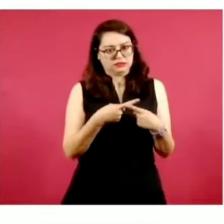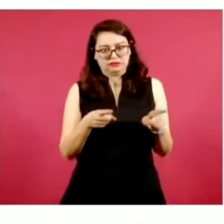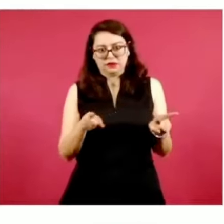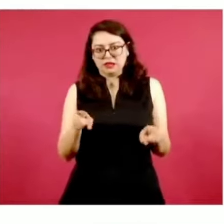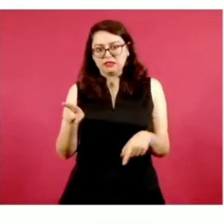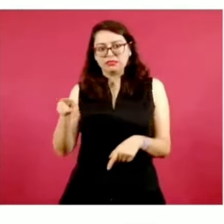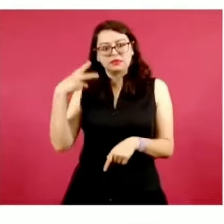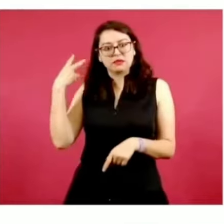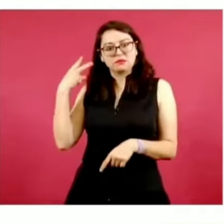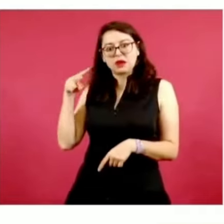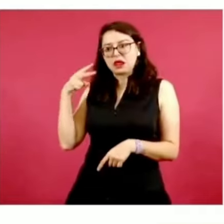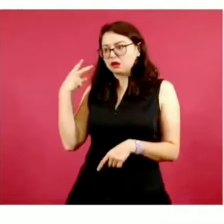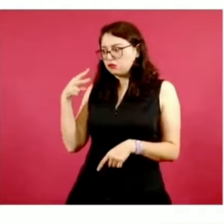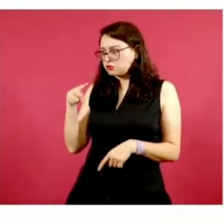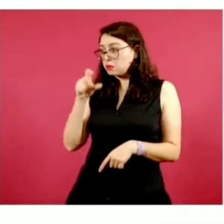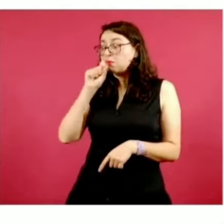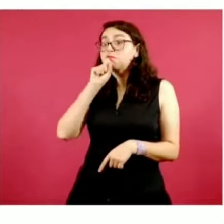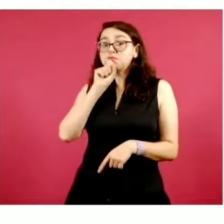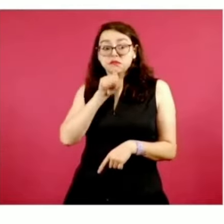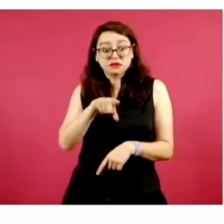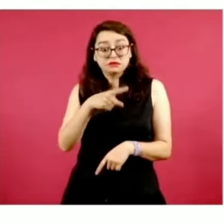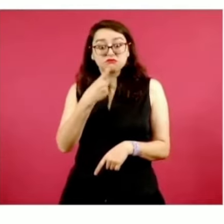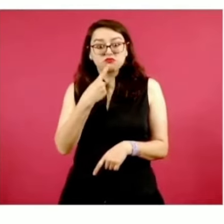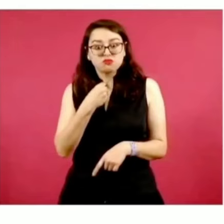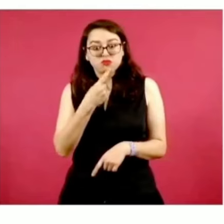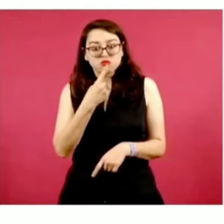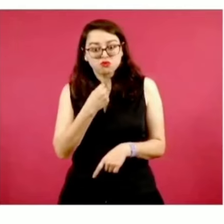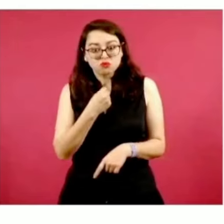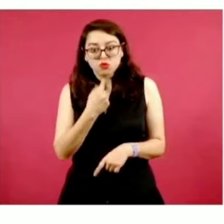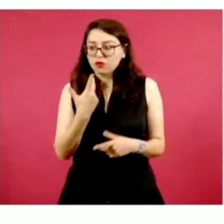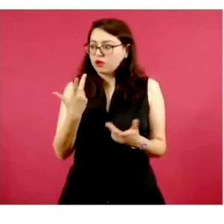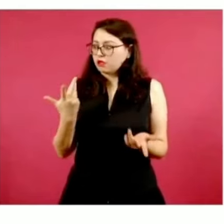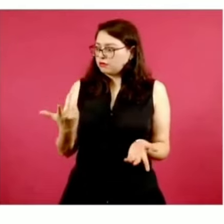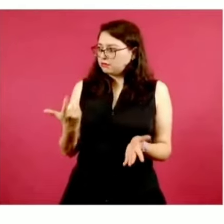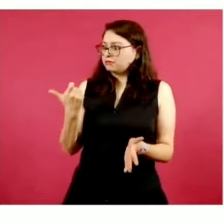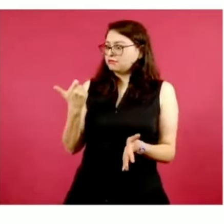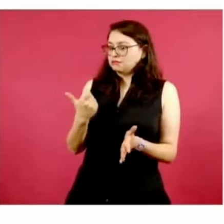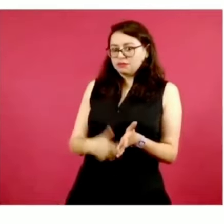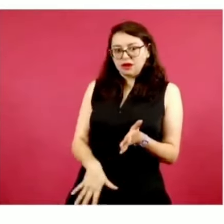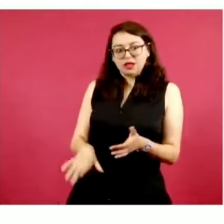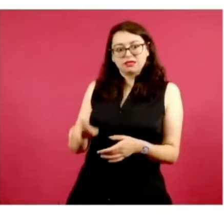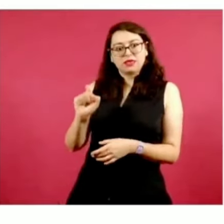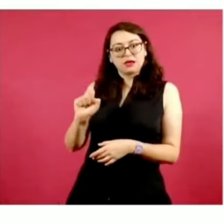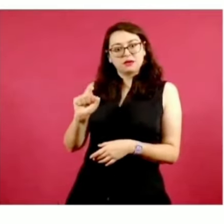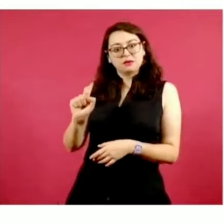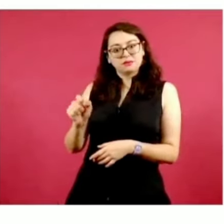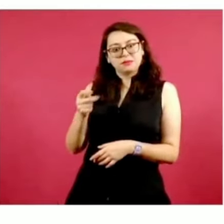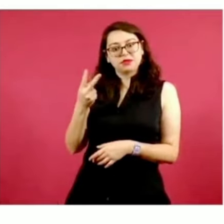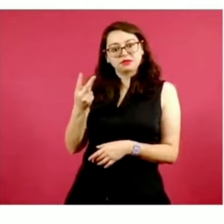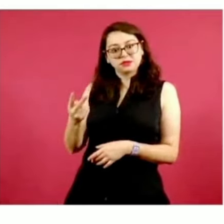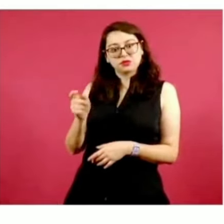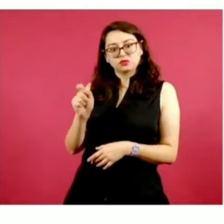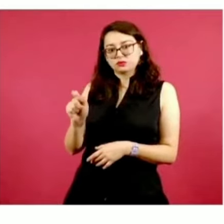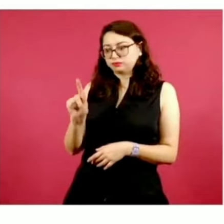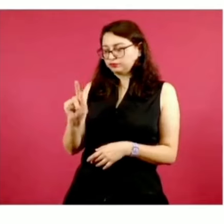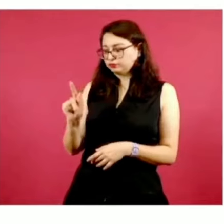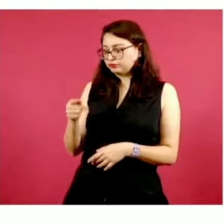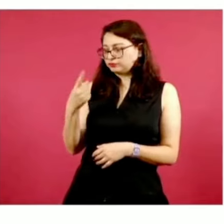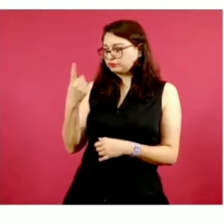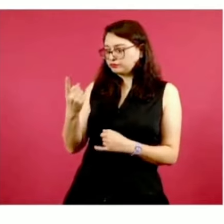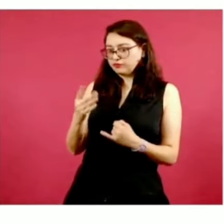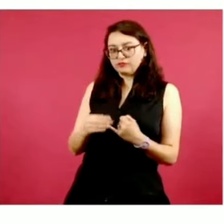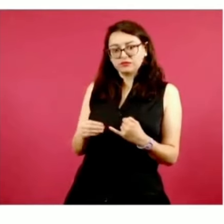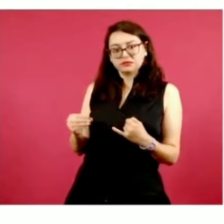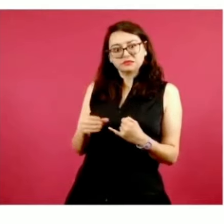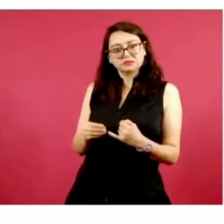franquicia Pemex también que llamó la atención como ala de los consumidores que prefieren la gasolina Premium Y en este caso